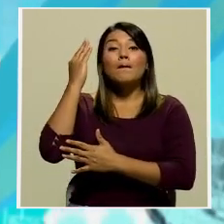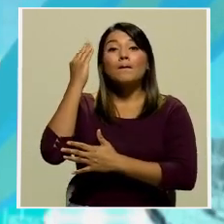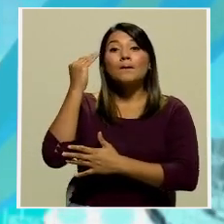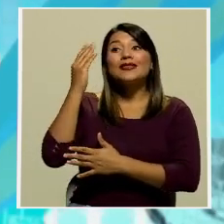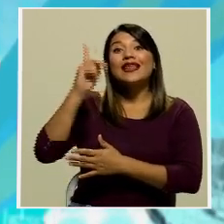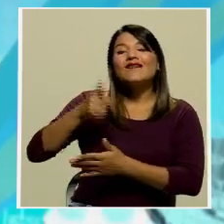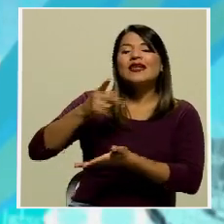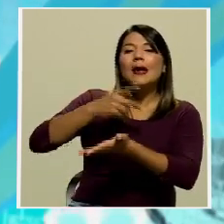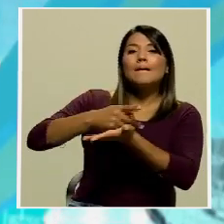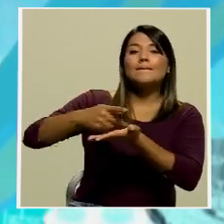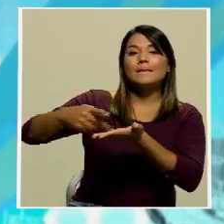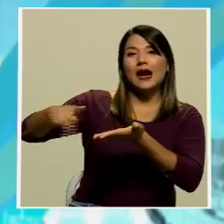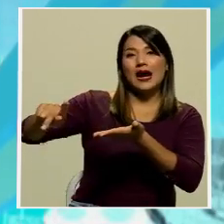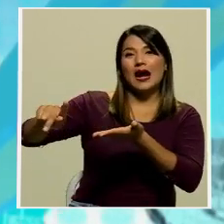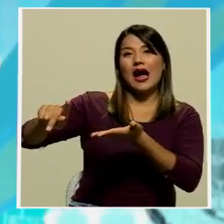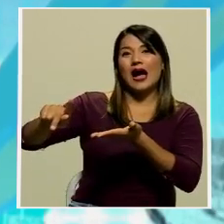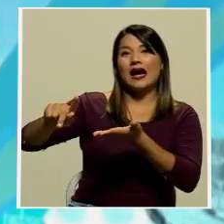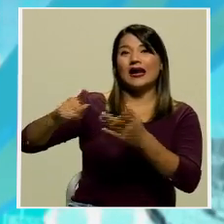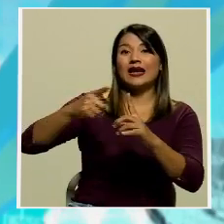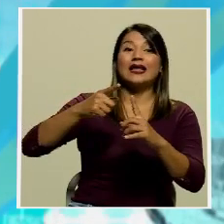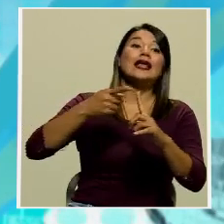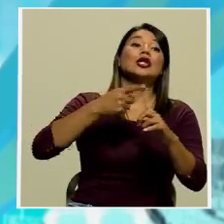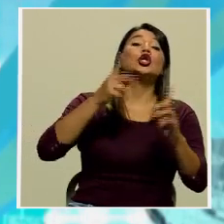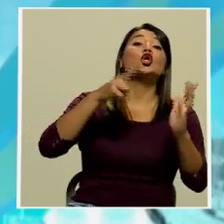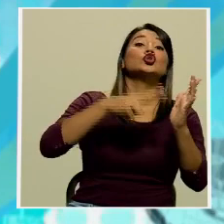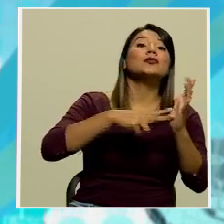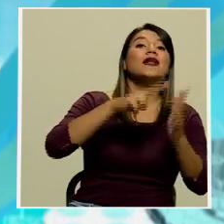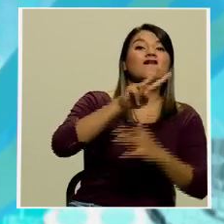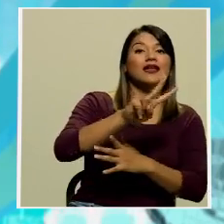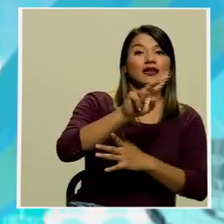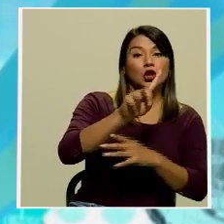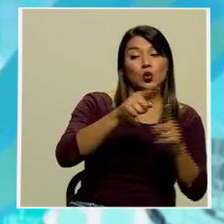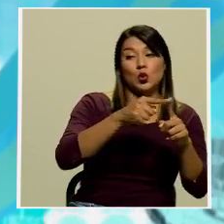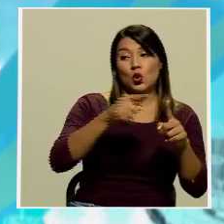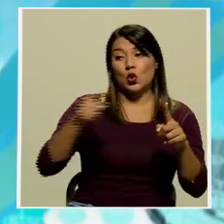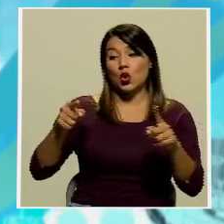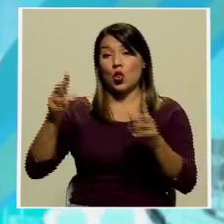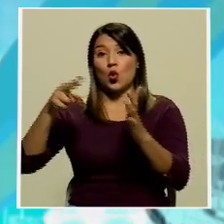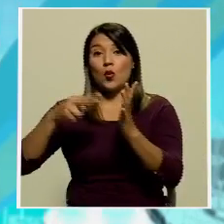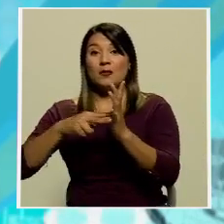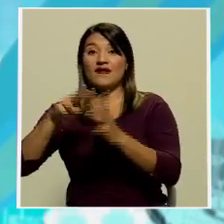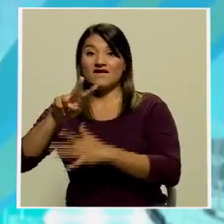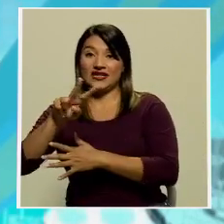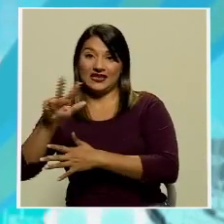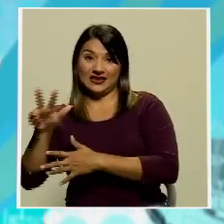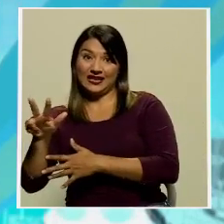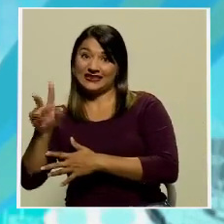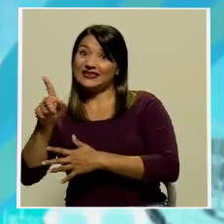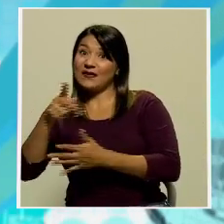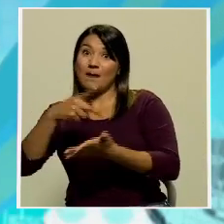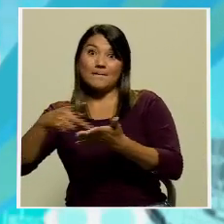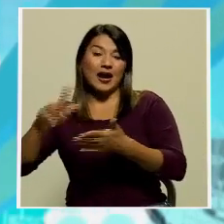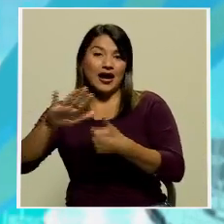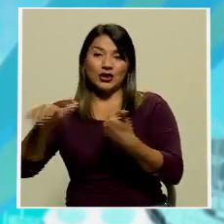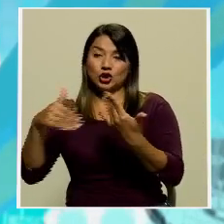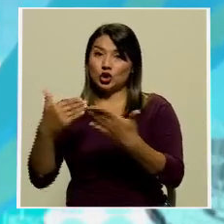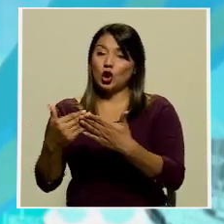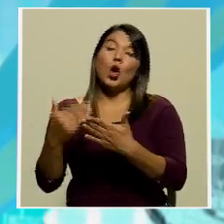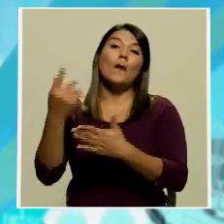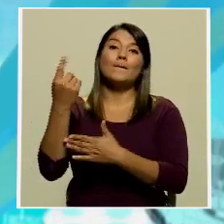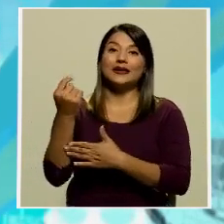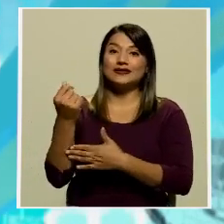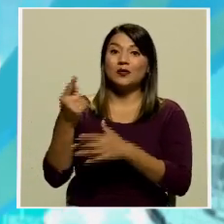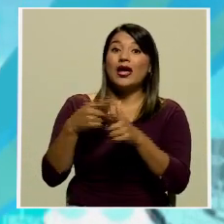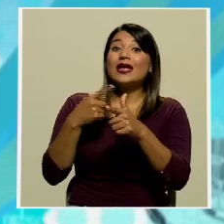el capital entre 2021 y 2023 y está buscando un acuerdo similar al que